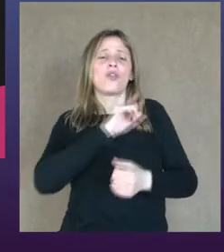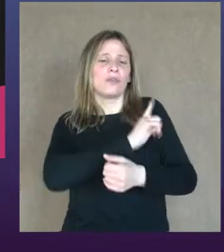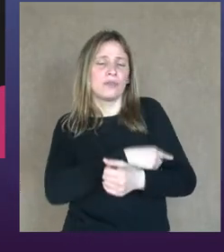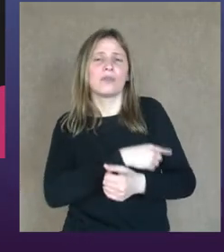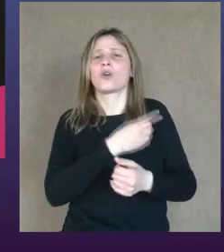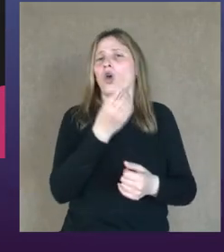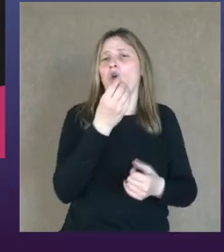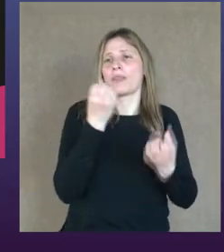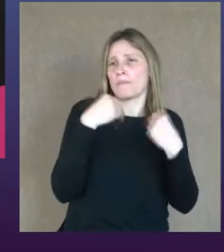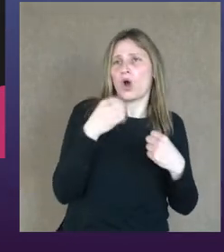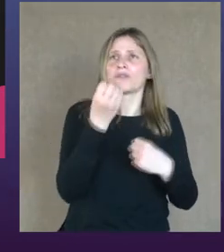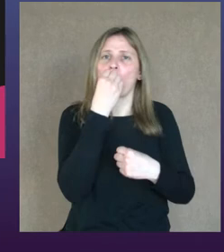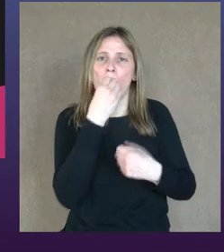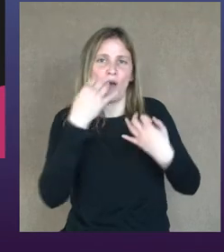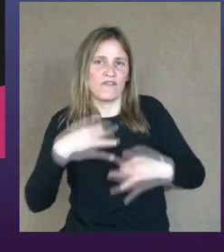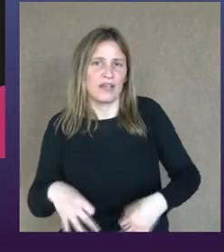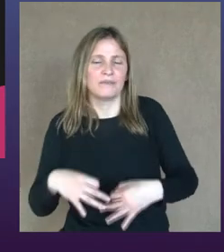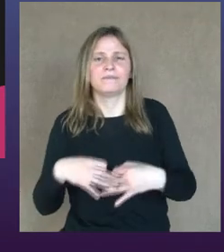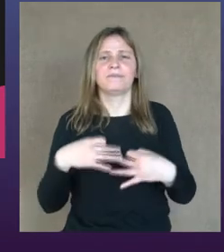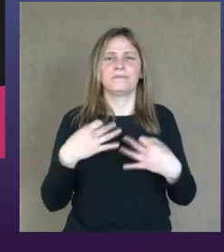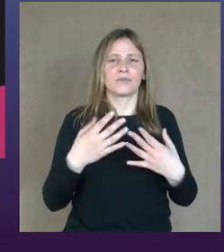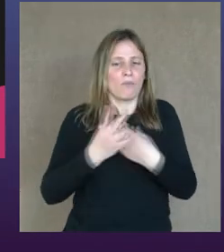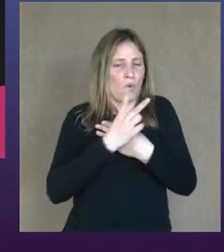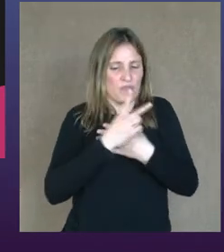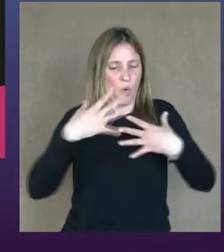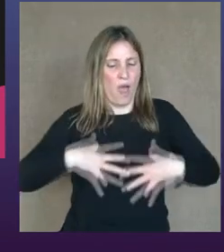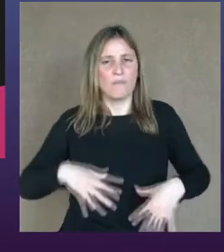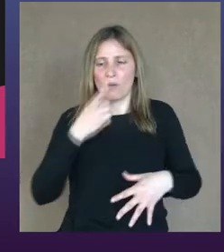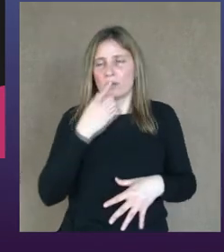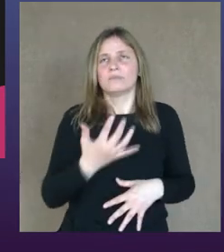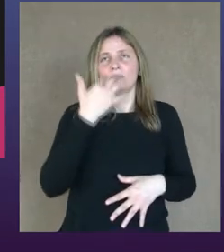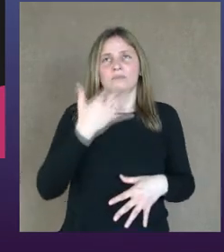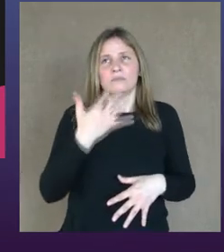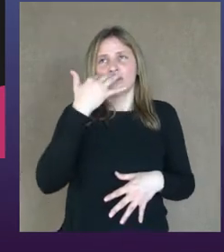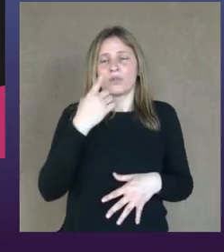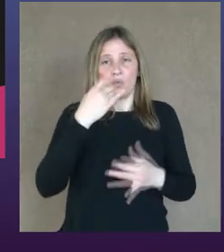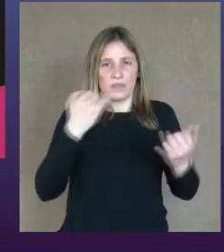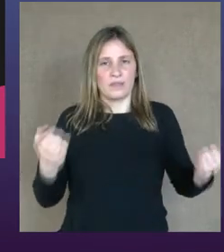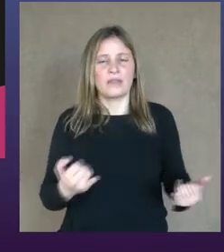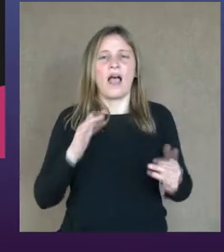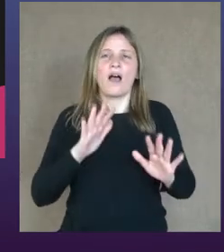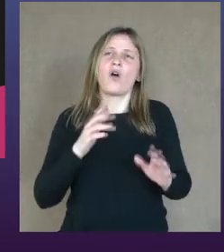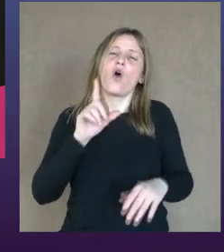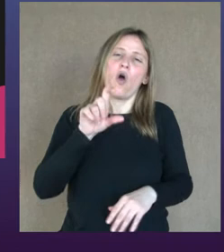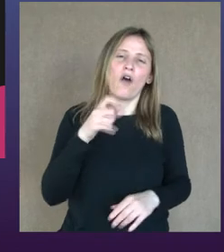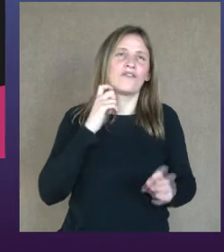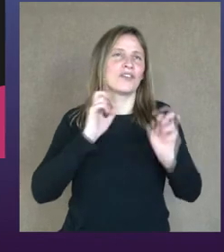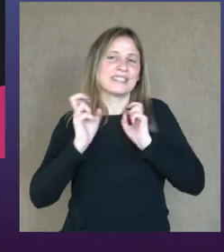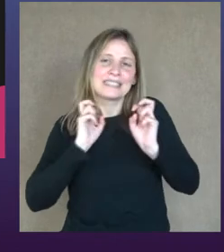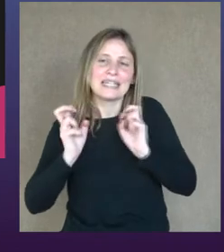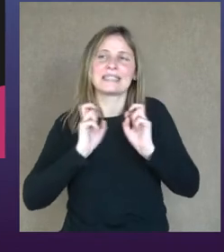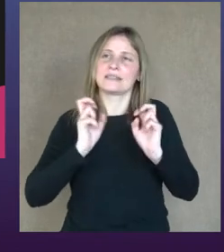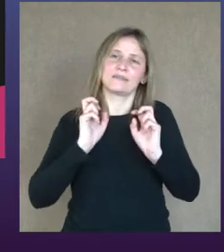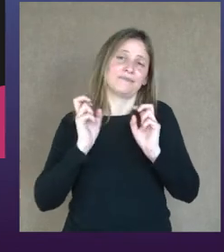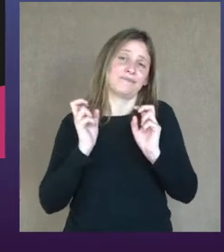como bien, y me oxigeno. Es ahí, por supuesto, que la adrenalina y el estrés no lo tiene,